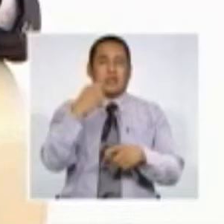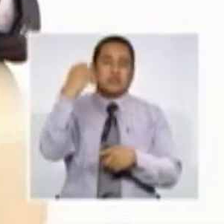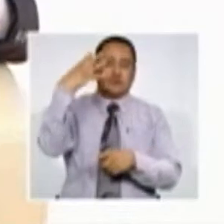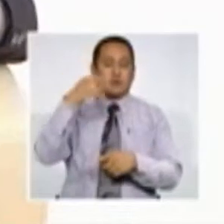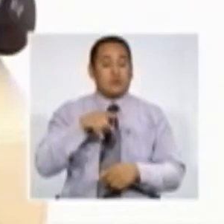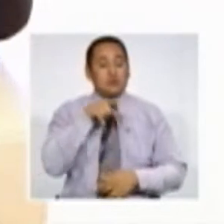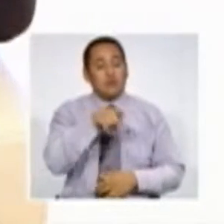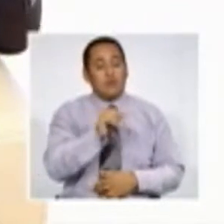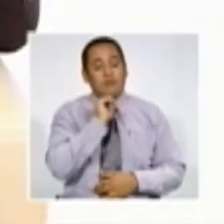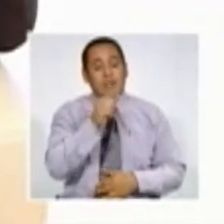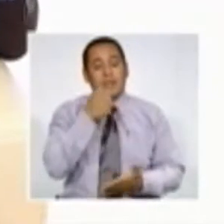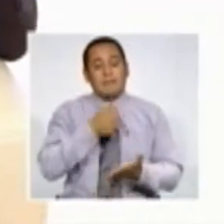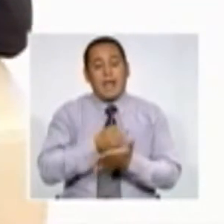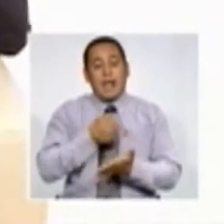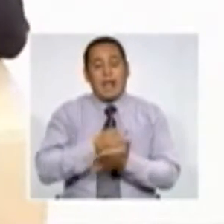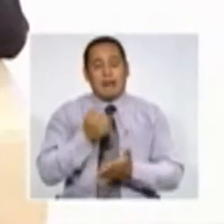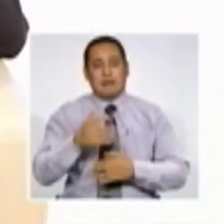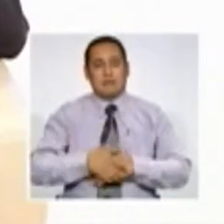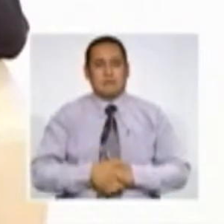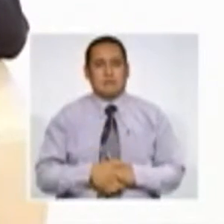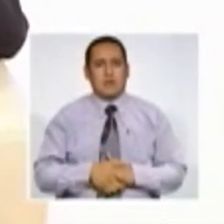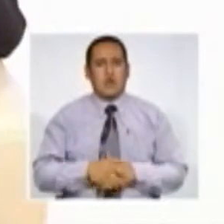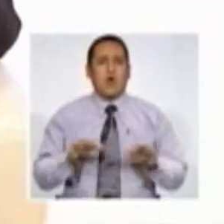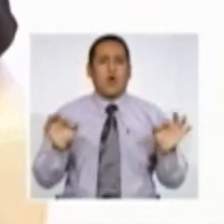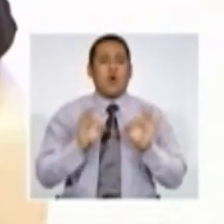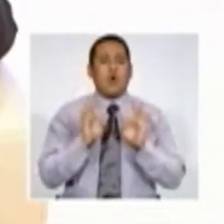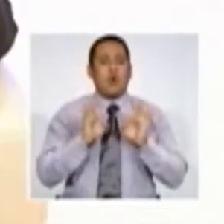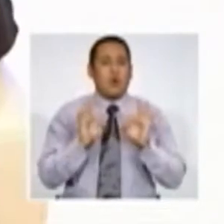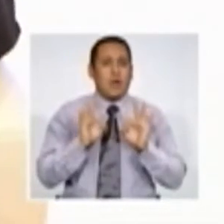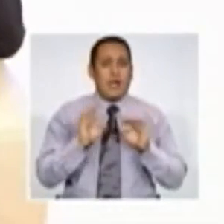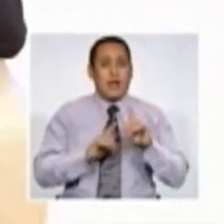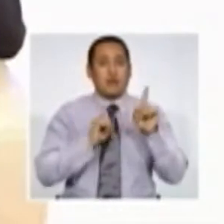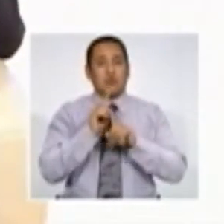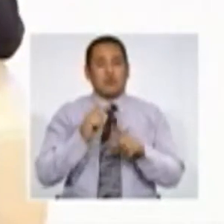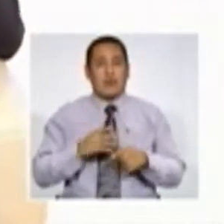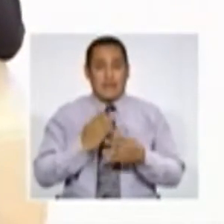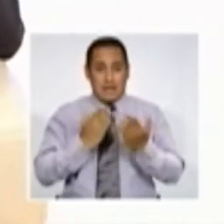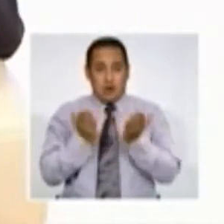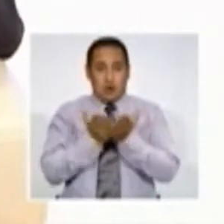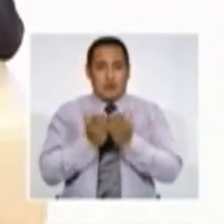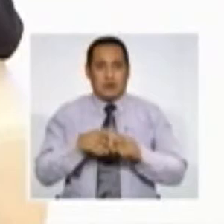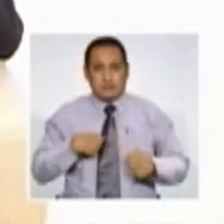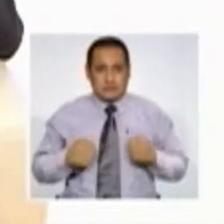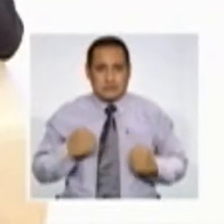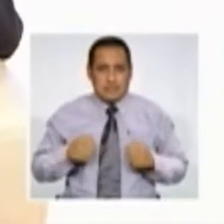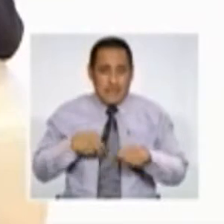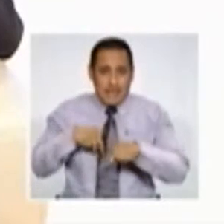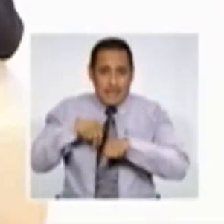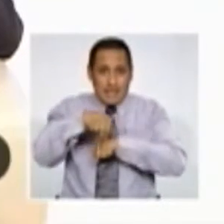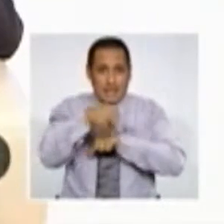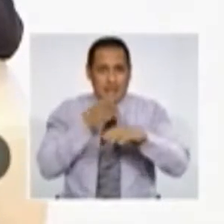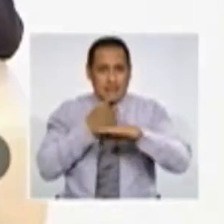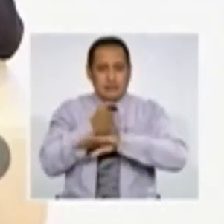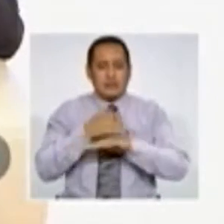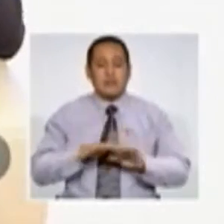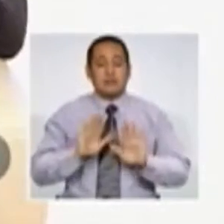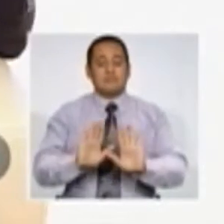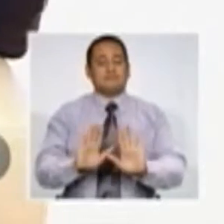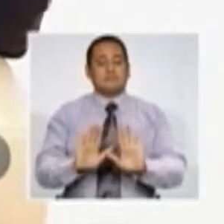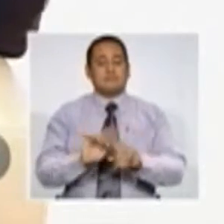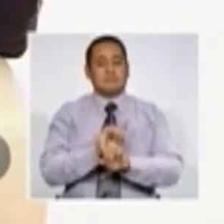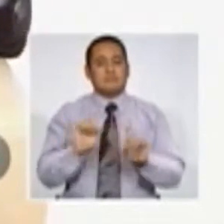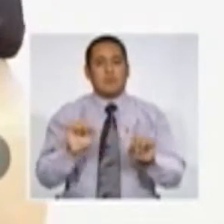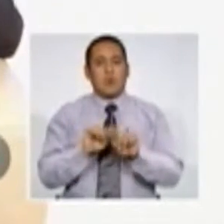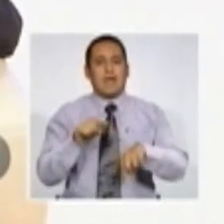castigado. Es decir, tú no pagaste la pensión. O se los retenían en entrada del colegio y no